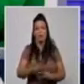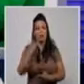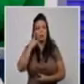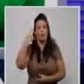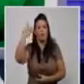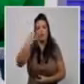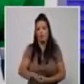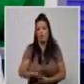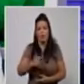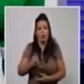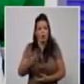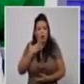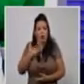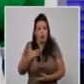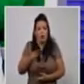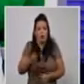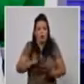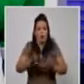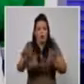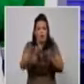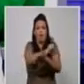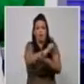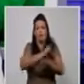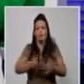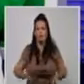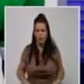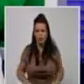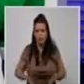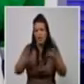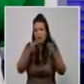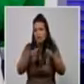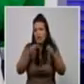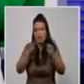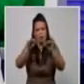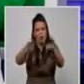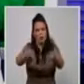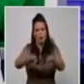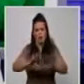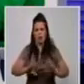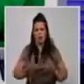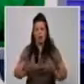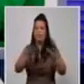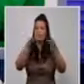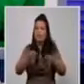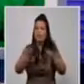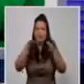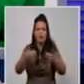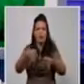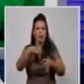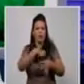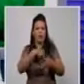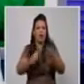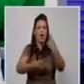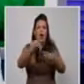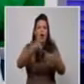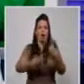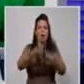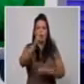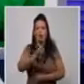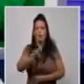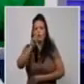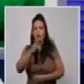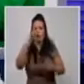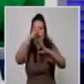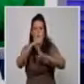quedar, siempre va a haber un grupo de personas que no estén vacunadas. No está